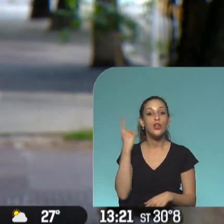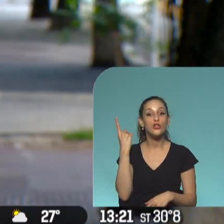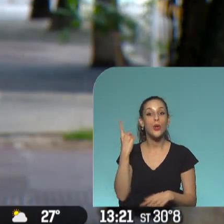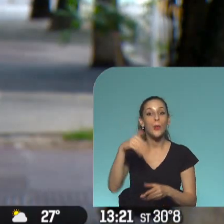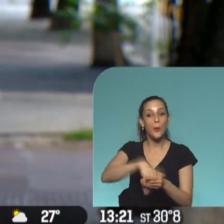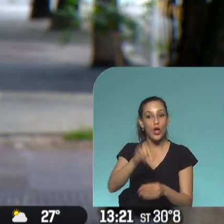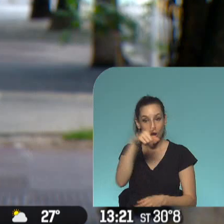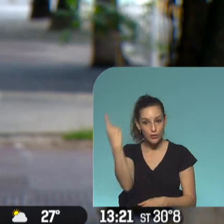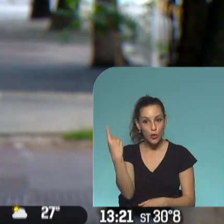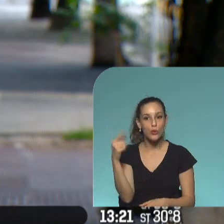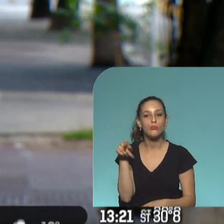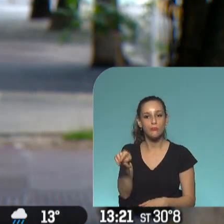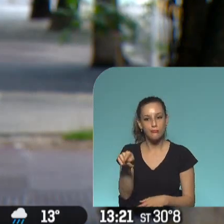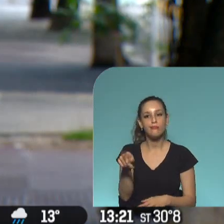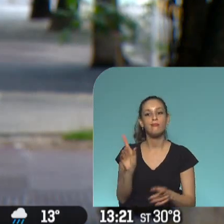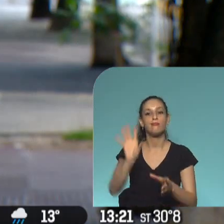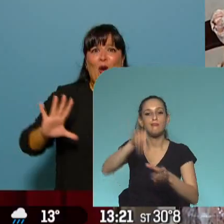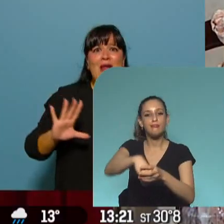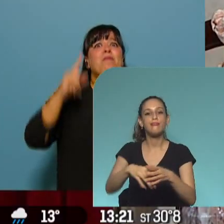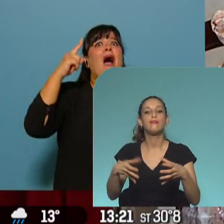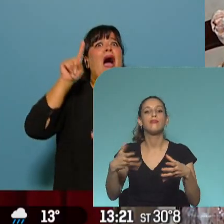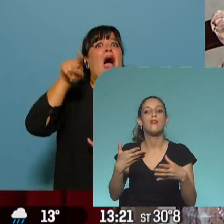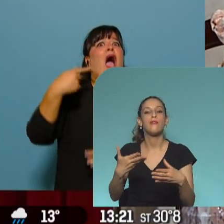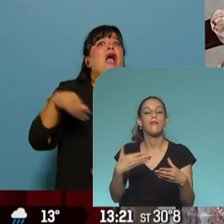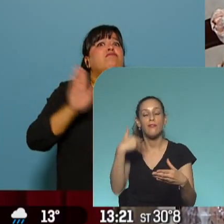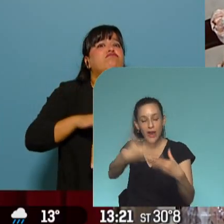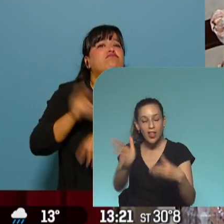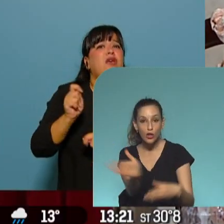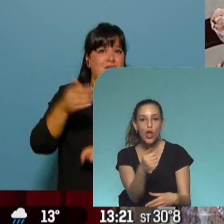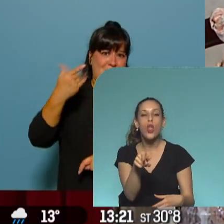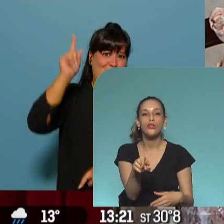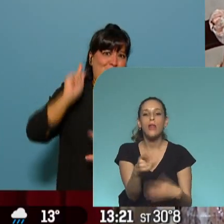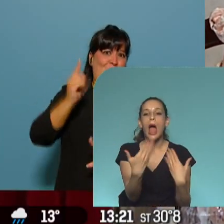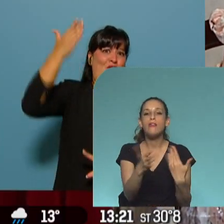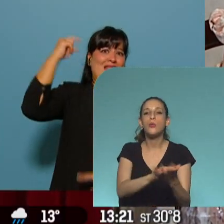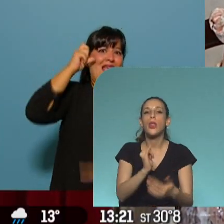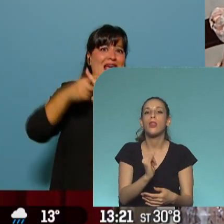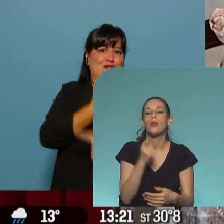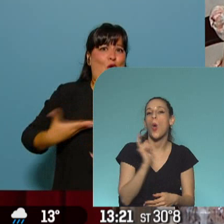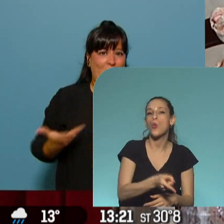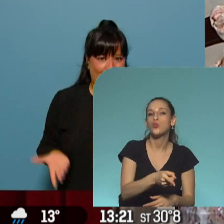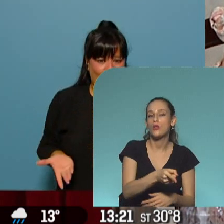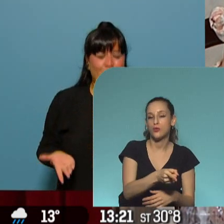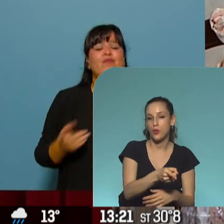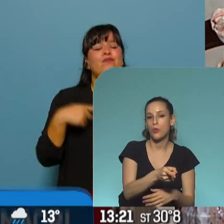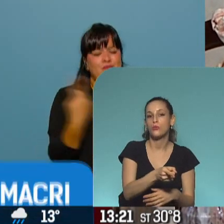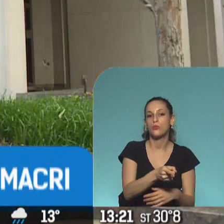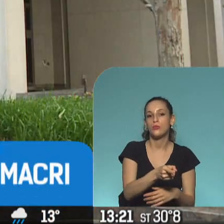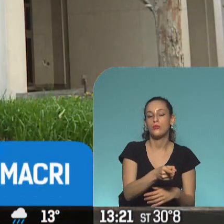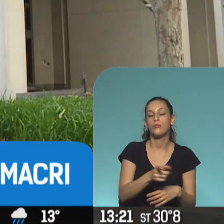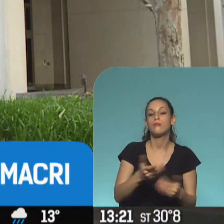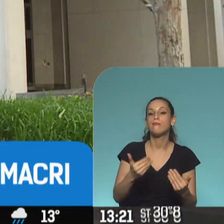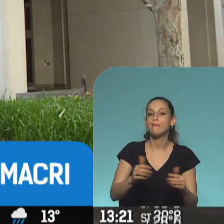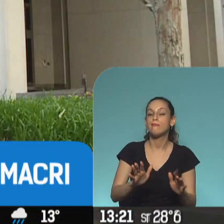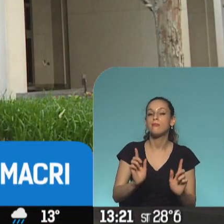de la Unidad Popular en el Frente de Todos, Claudio Lozano, ponderó la querella criminal anunciada por el Poder Ejecutivo y advirtió que el